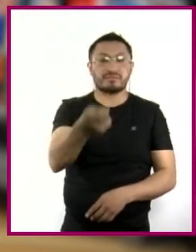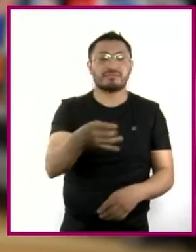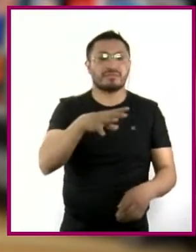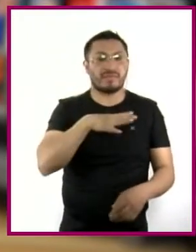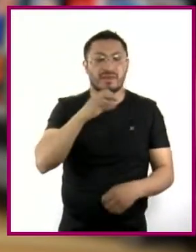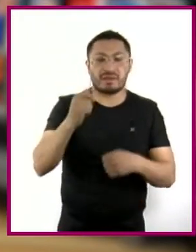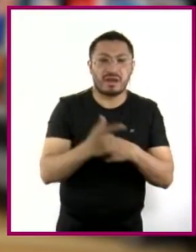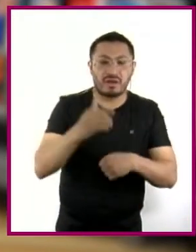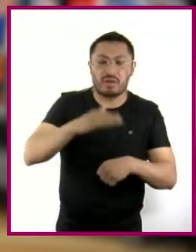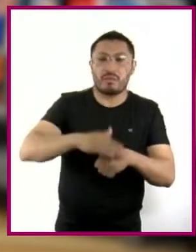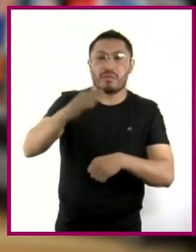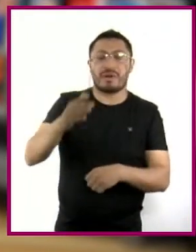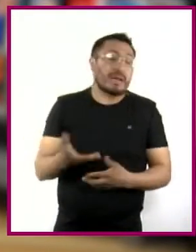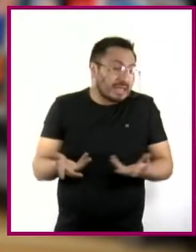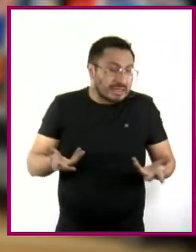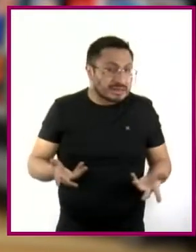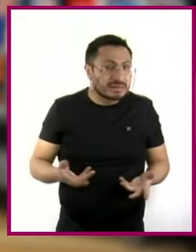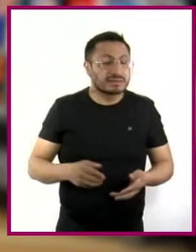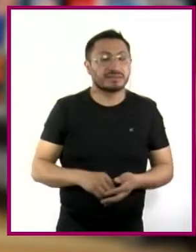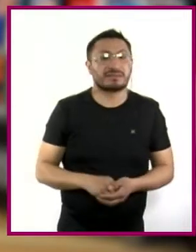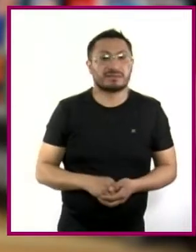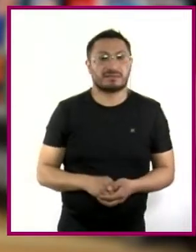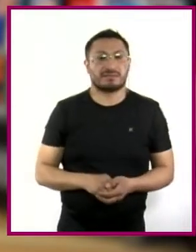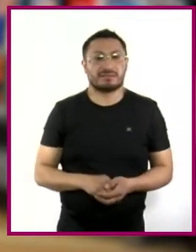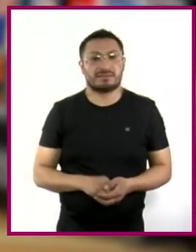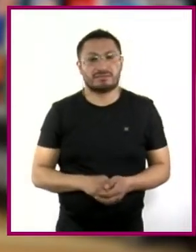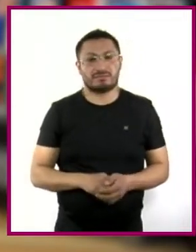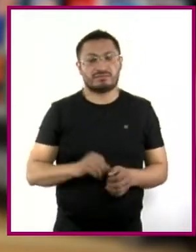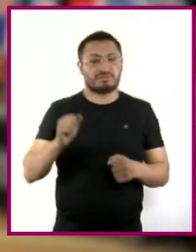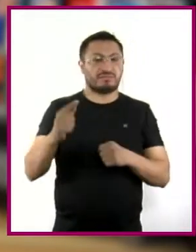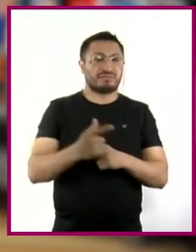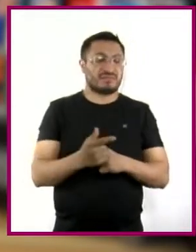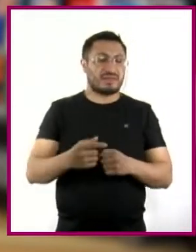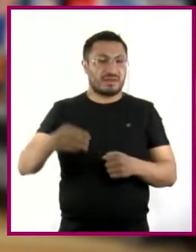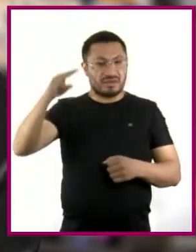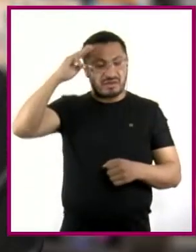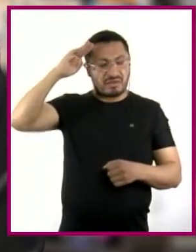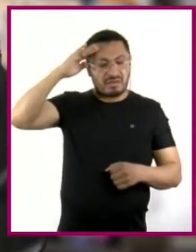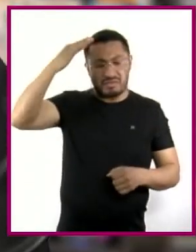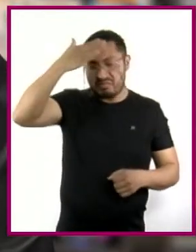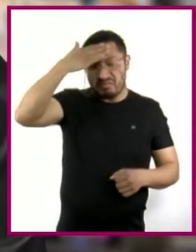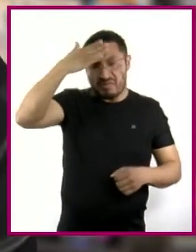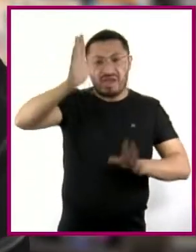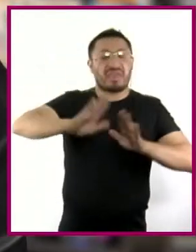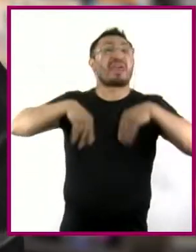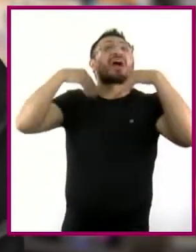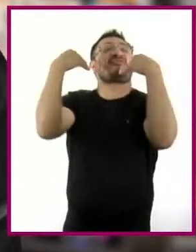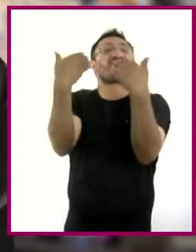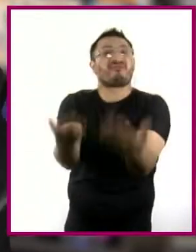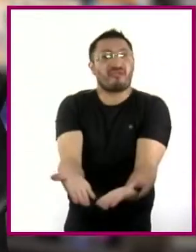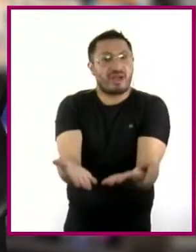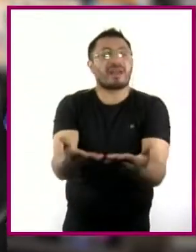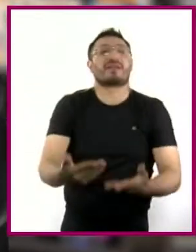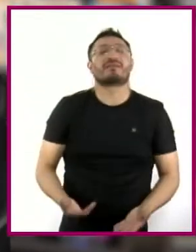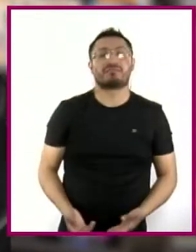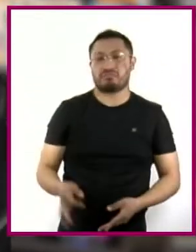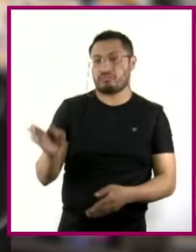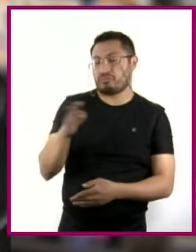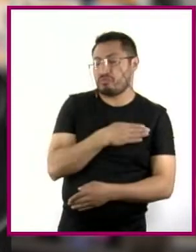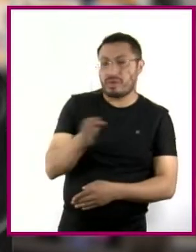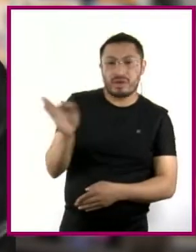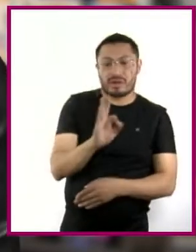puras imágenes mentales de cada personaje. Algo que existe fuera de sus mentes. Bueno, supongo que sería el programa